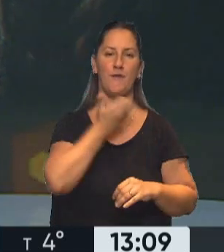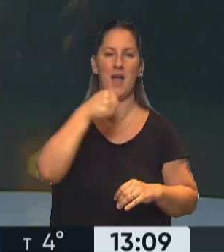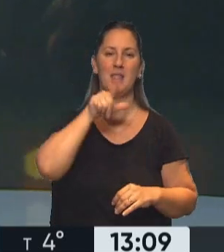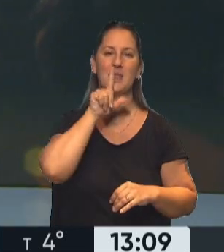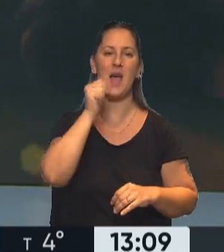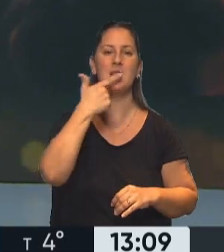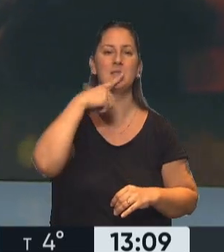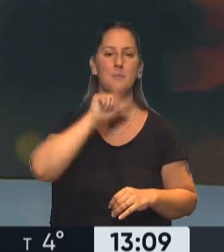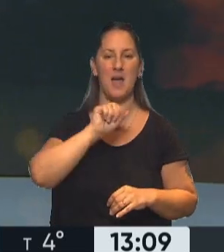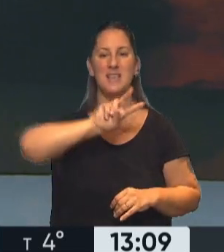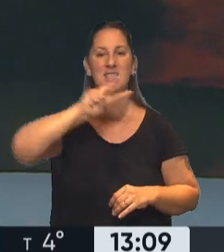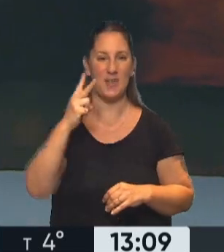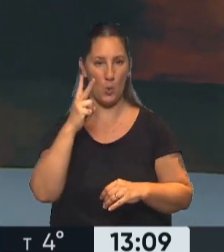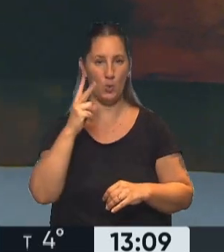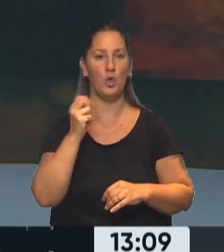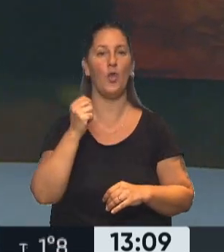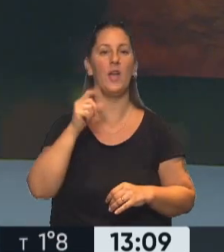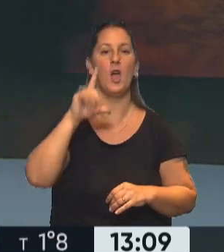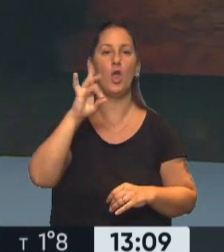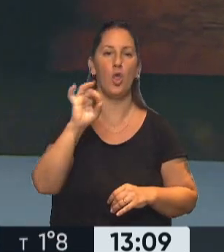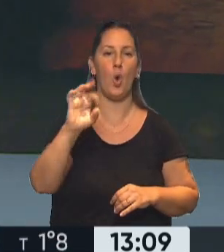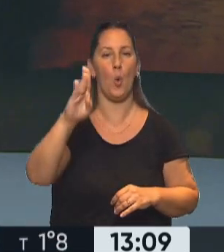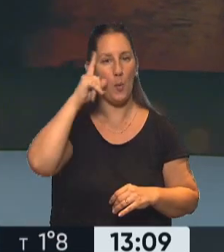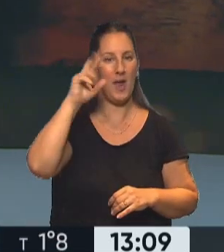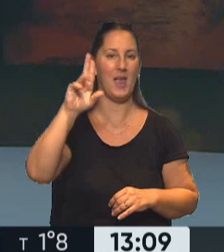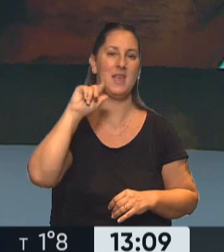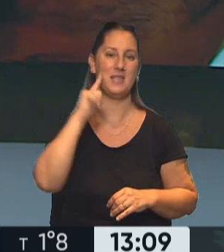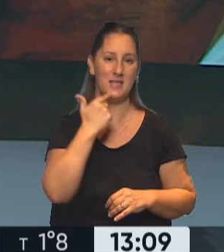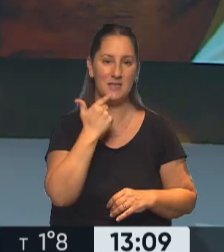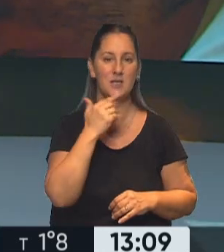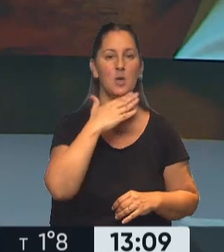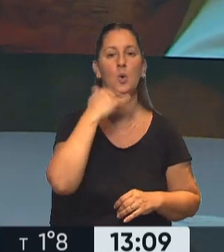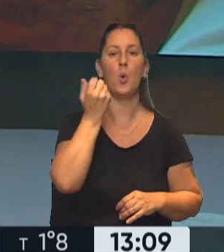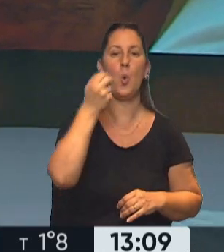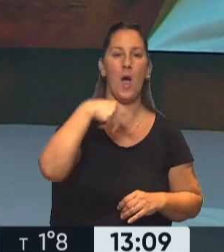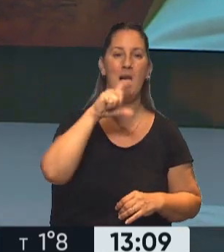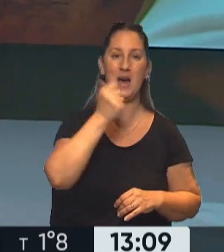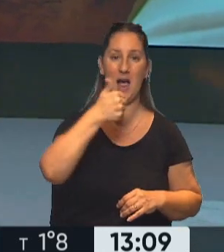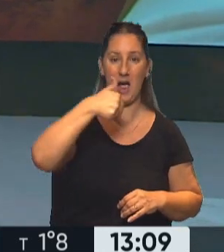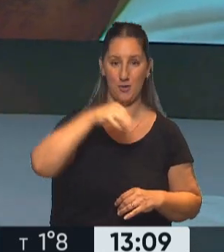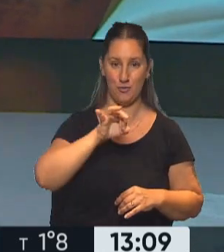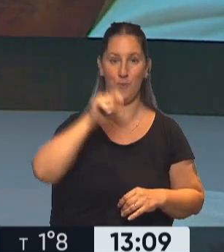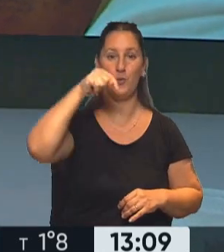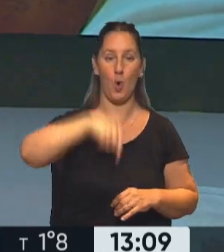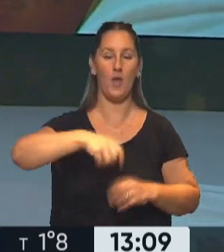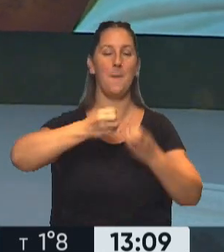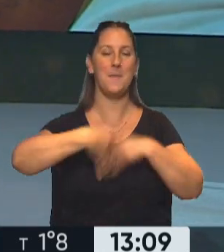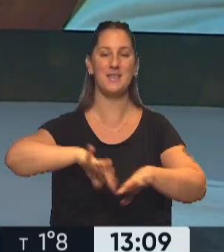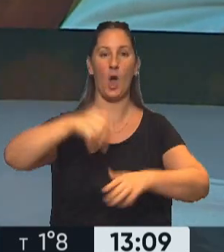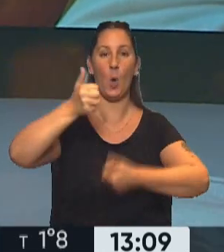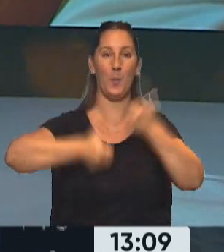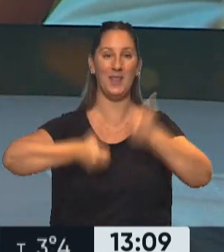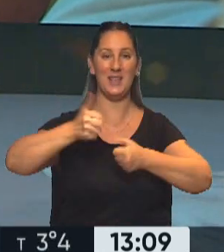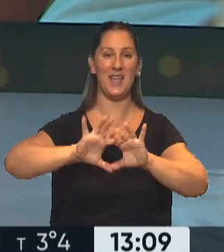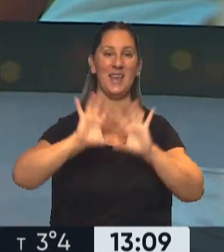película del realizador de Las Plantas, Roberto Doveris, protagonizada también por Juan Cano. Ellos hoy entran en competencia